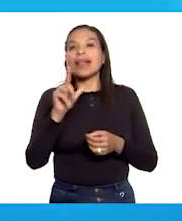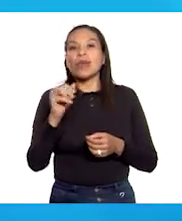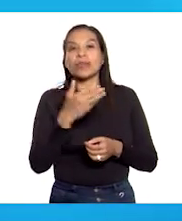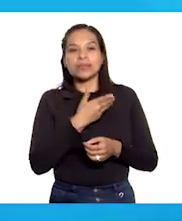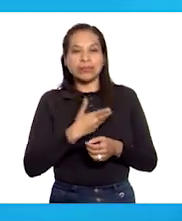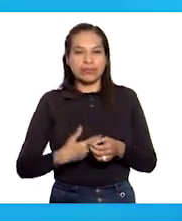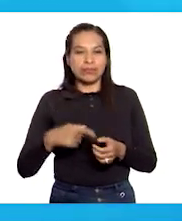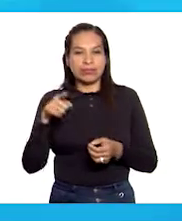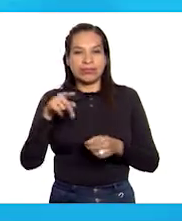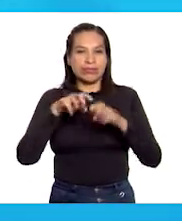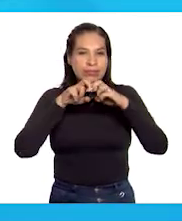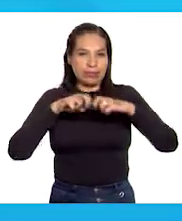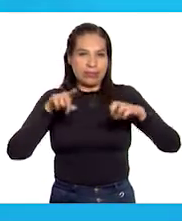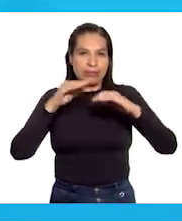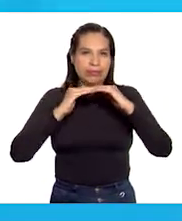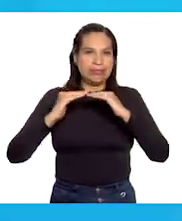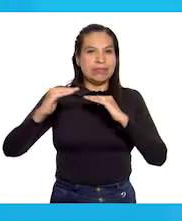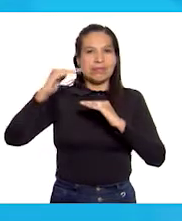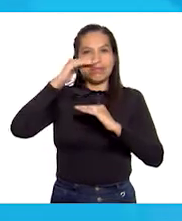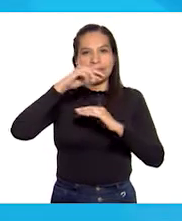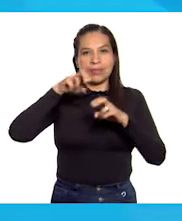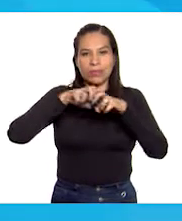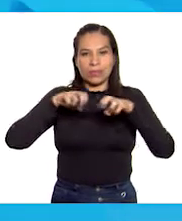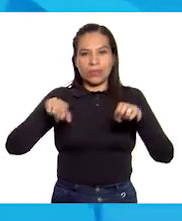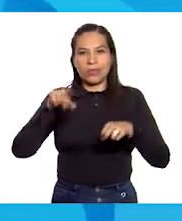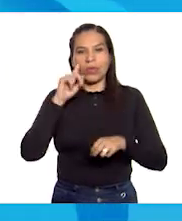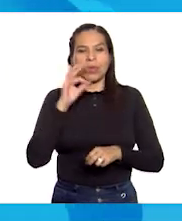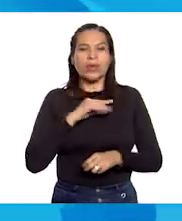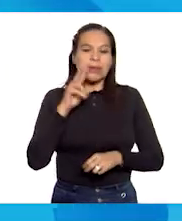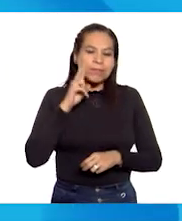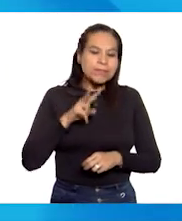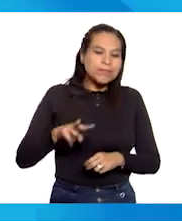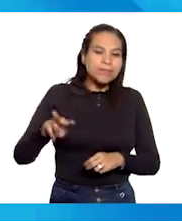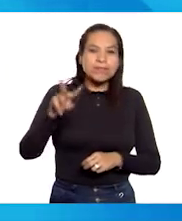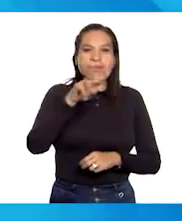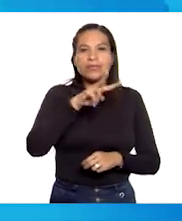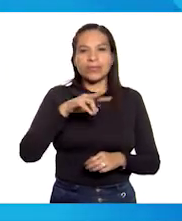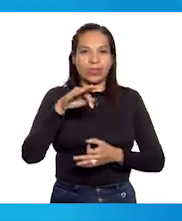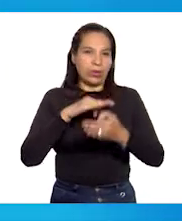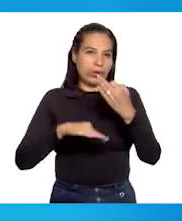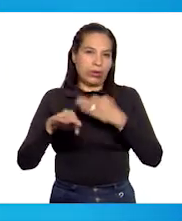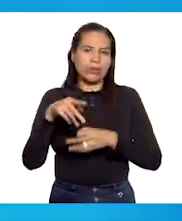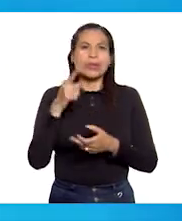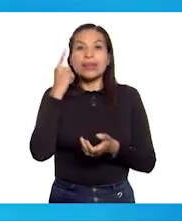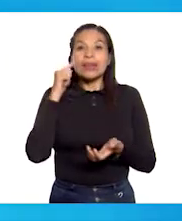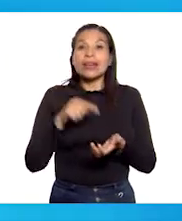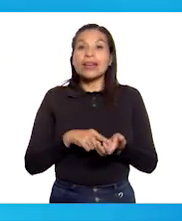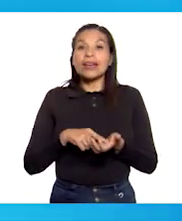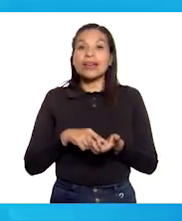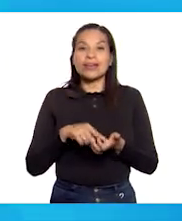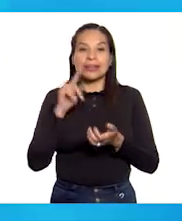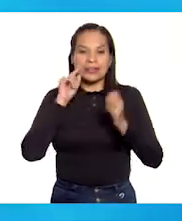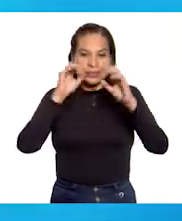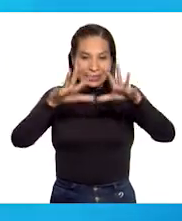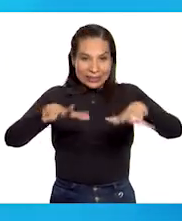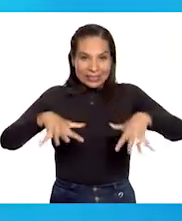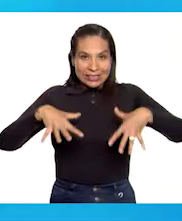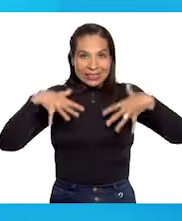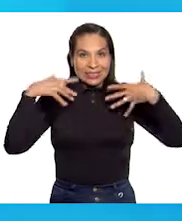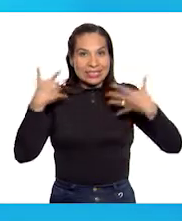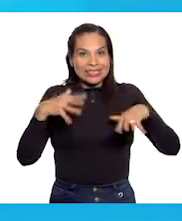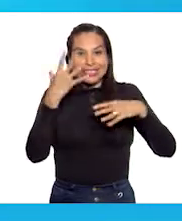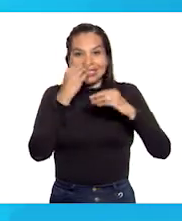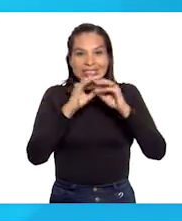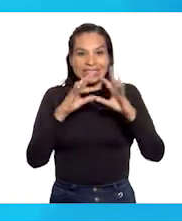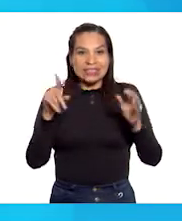presidencial, o sea, es de donde es el piso alto, así es donde tú puedes ver las obras desde arriba. Pero, ¿qué crees? Mira, el escenario. Esto